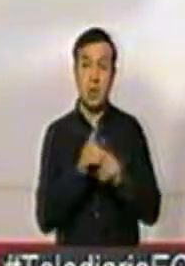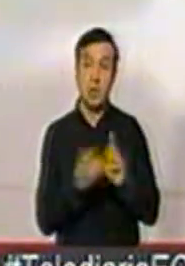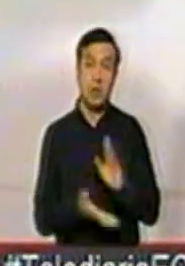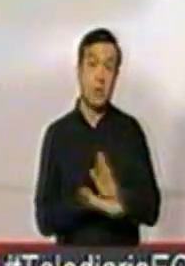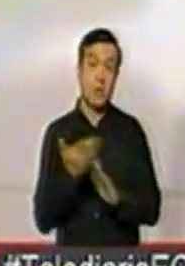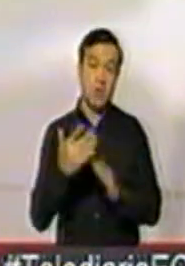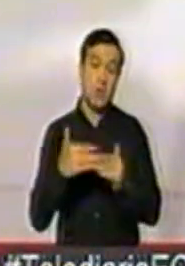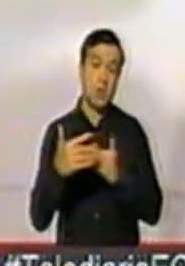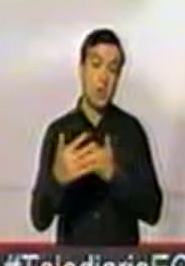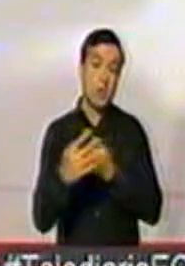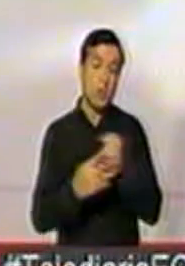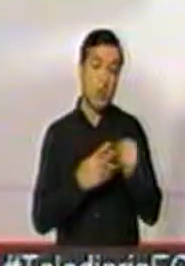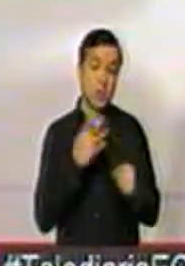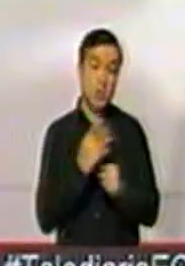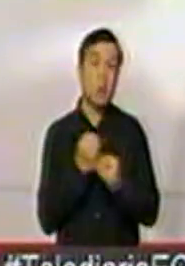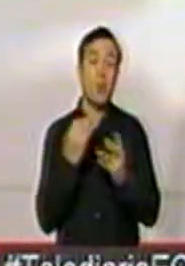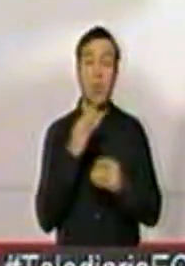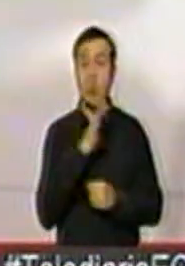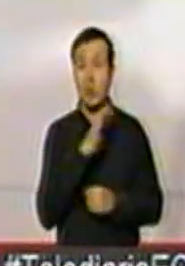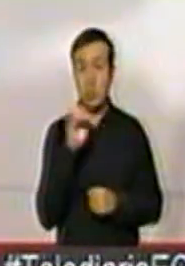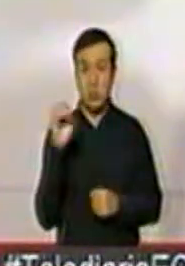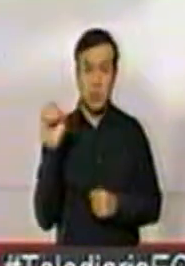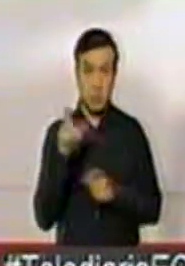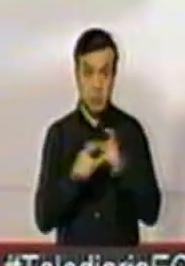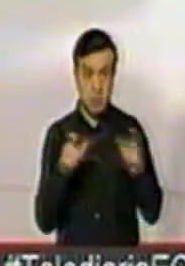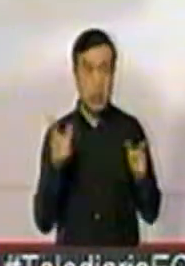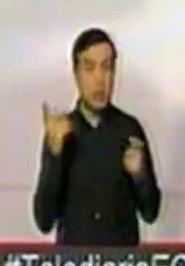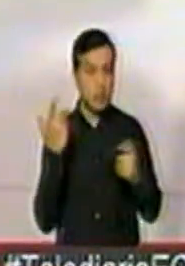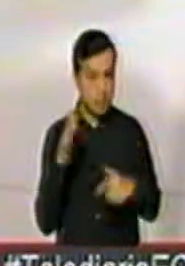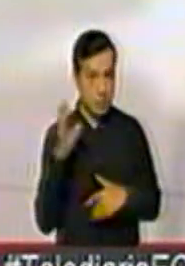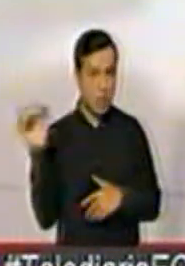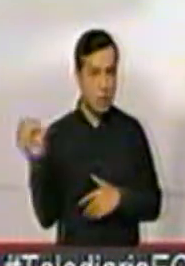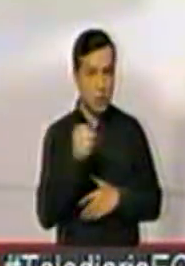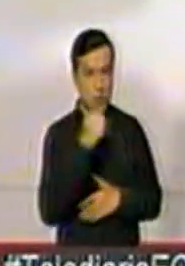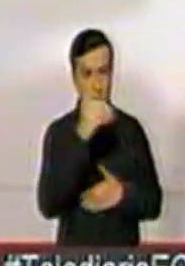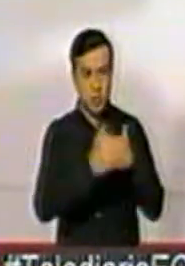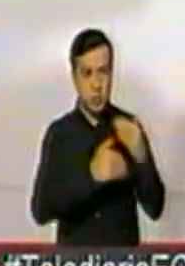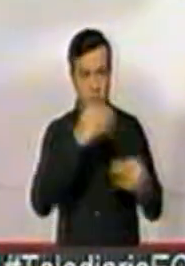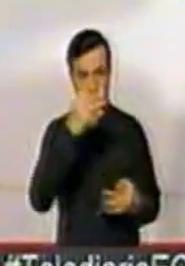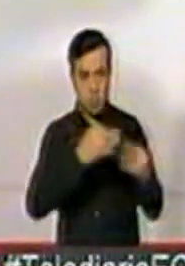a 4 años, cerca de 400 personas han sido sometidas